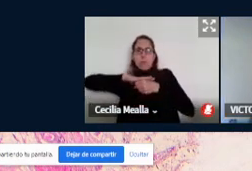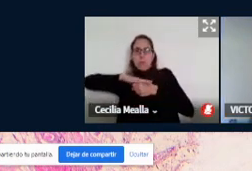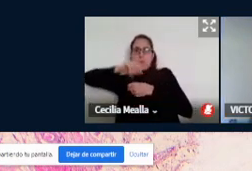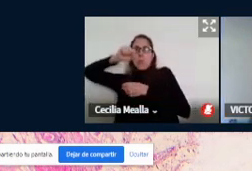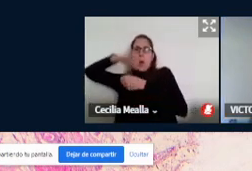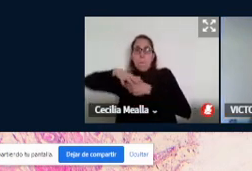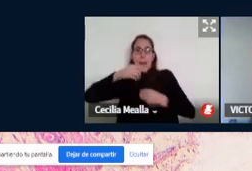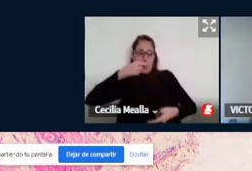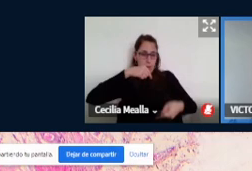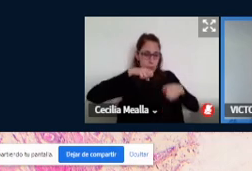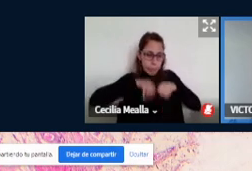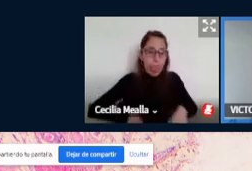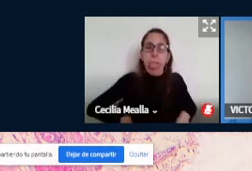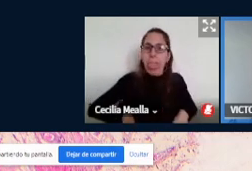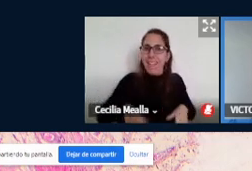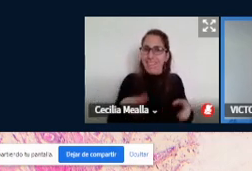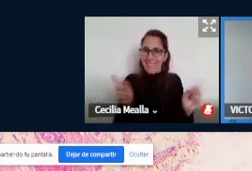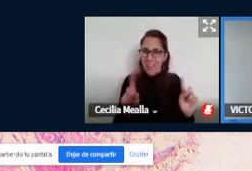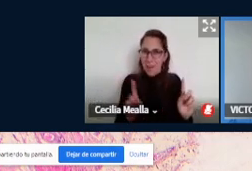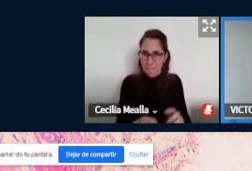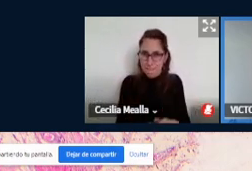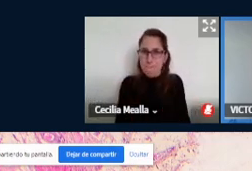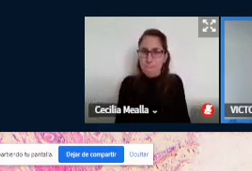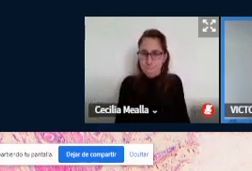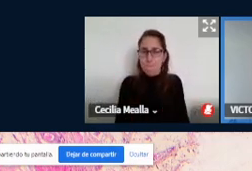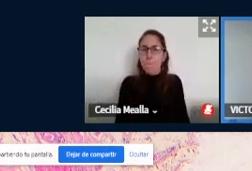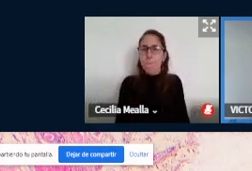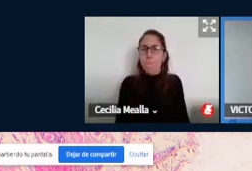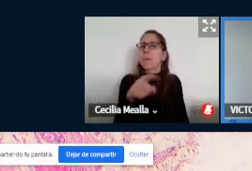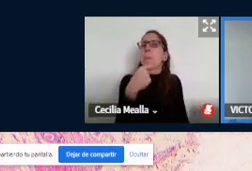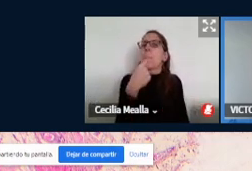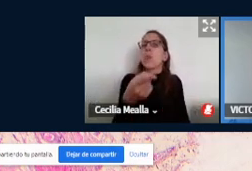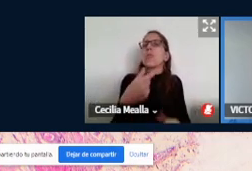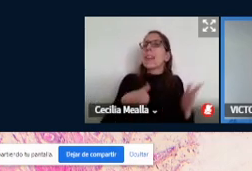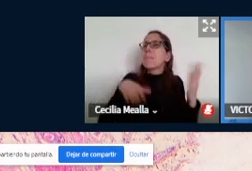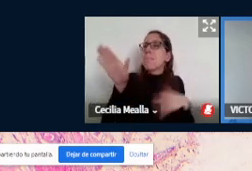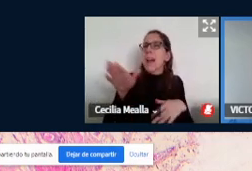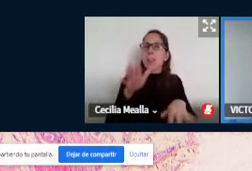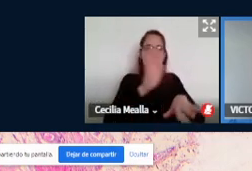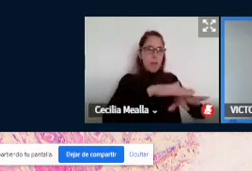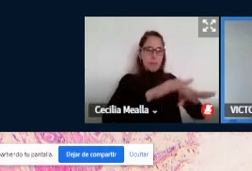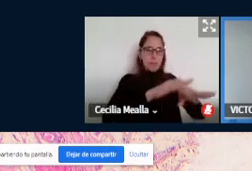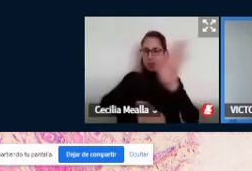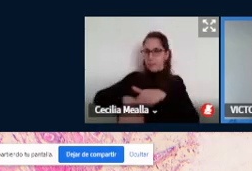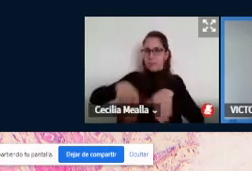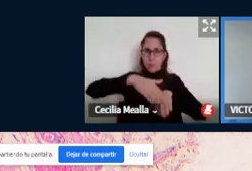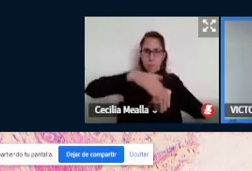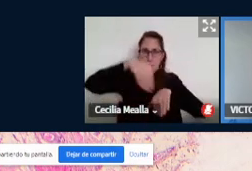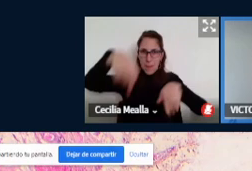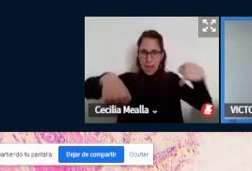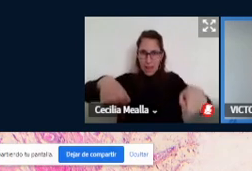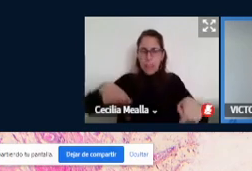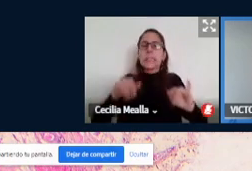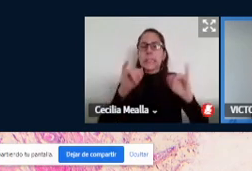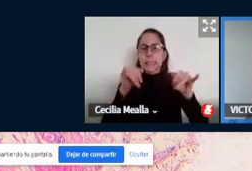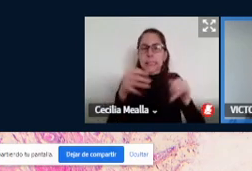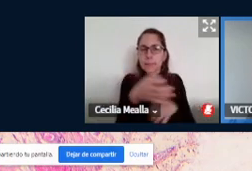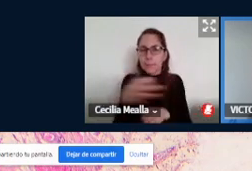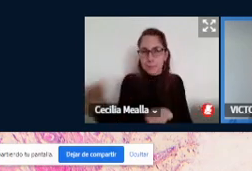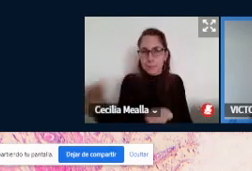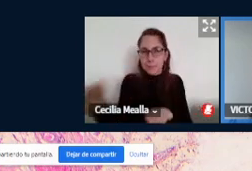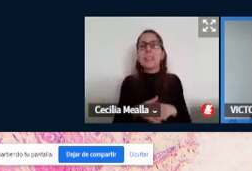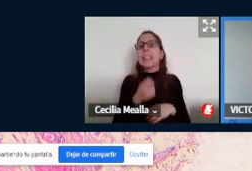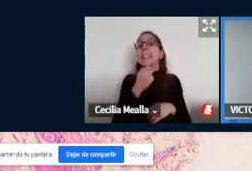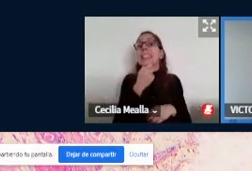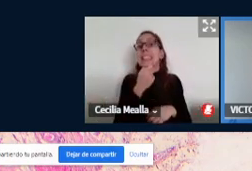nada. Sí, en realidad, sí, tal cual. En las extremidades, o sea, en todo su, a medida que